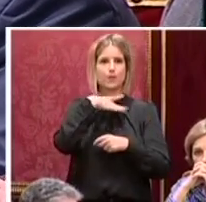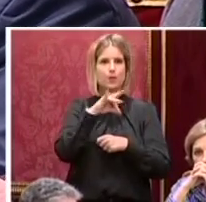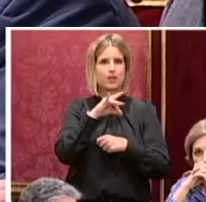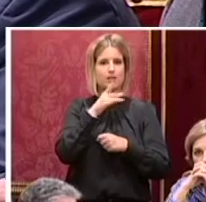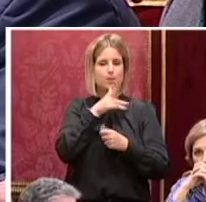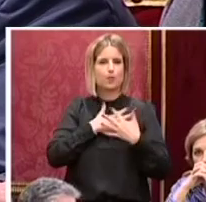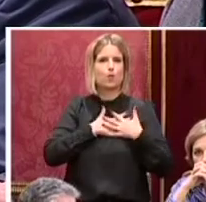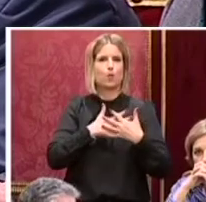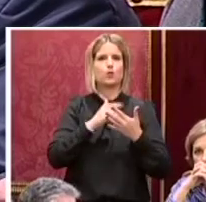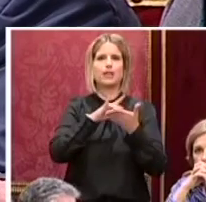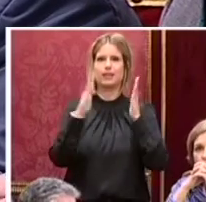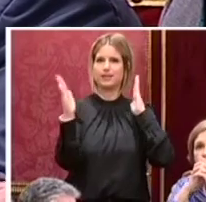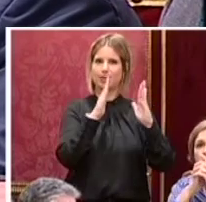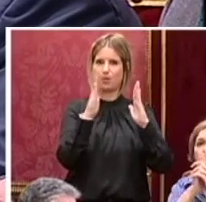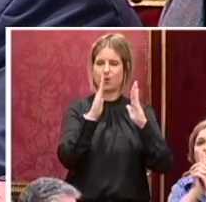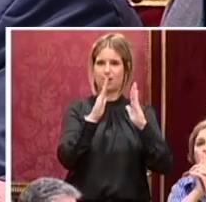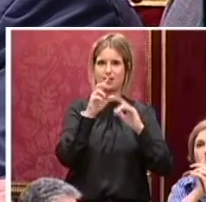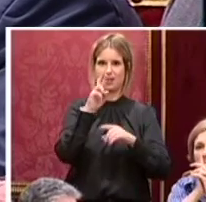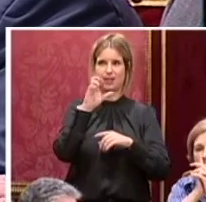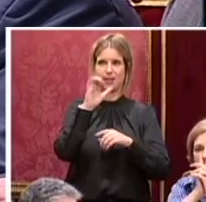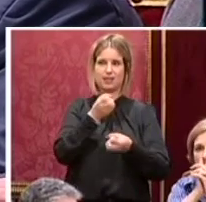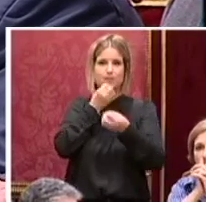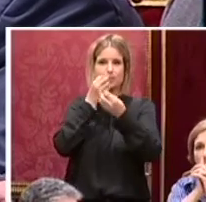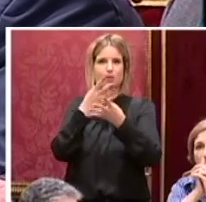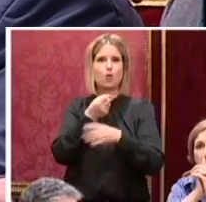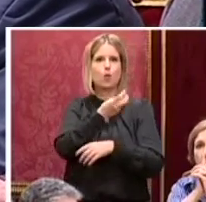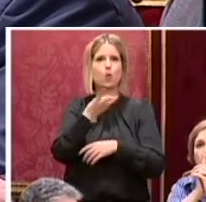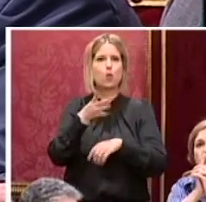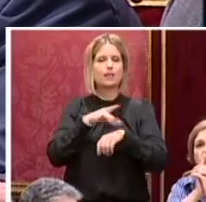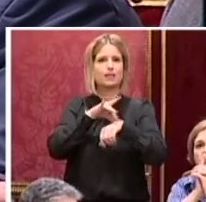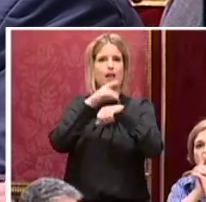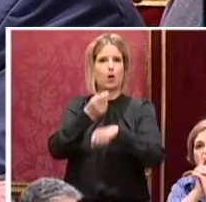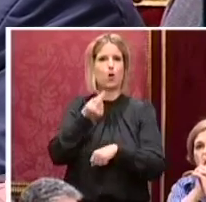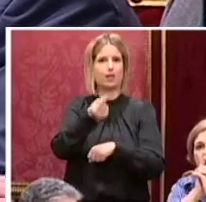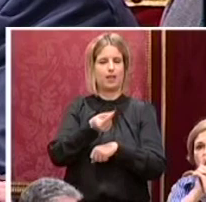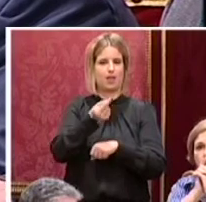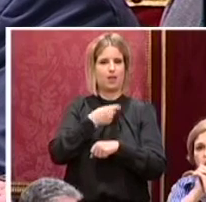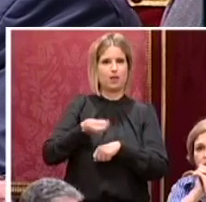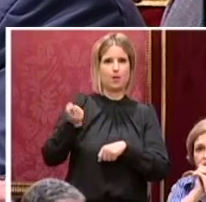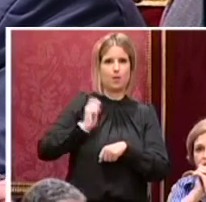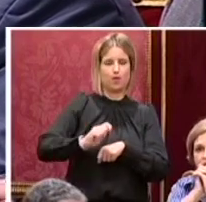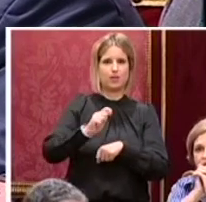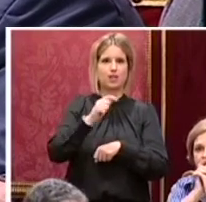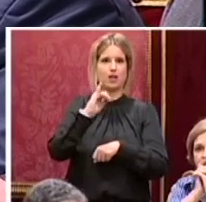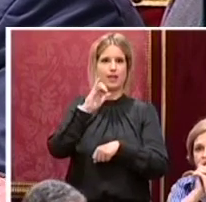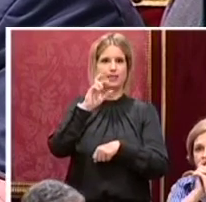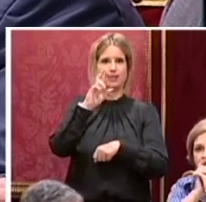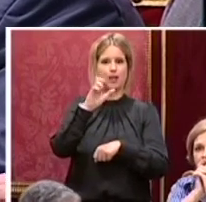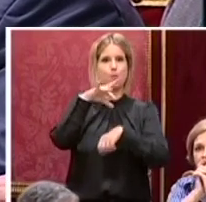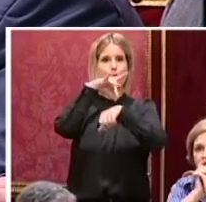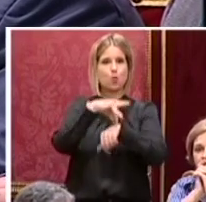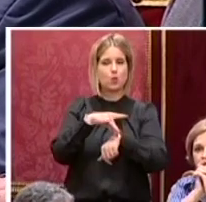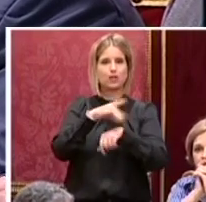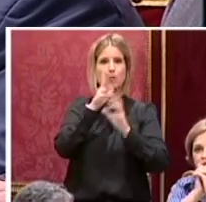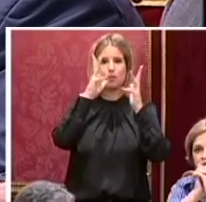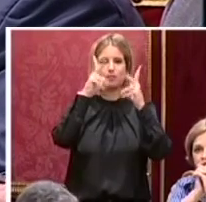posibilidad voluntaria y temporal de trasladar al RETA las cantidades cotizadas en la mutualidad profesional o en alter mutua, computándose a los efectos